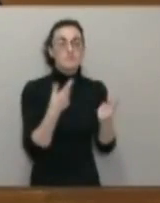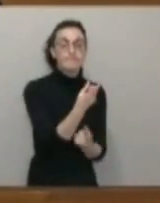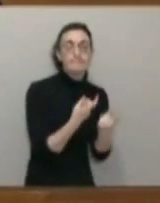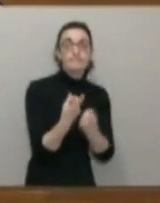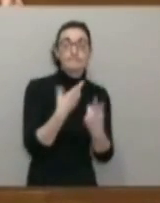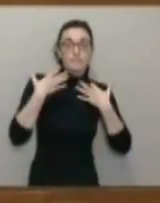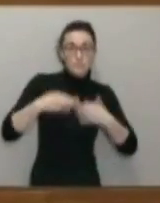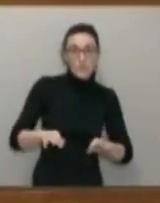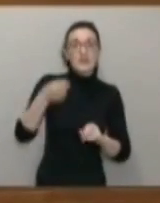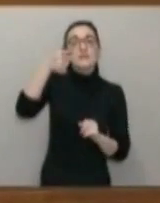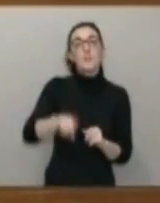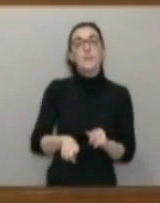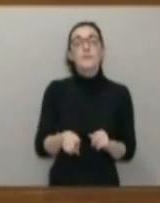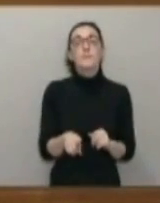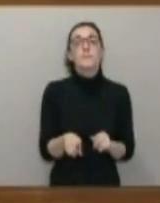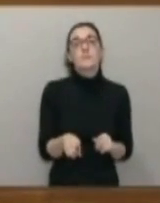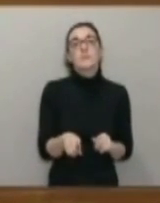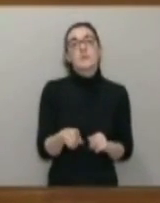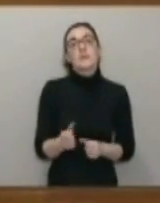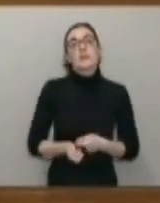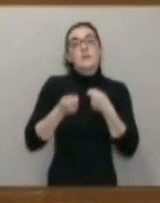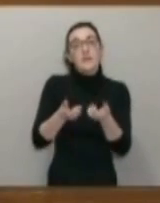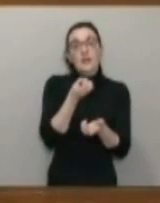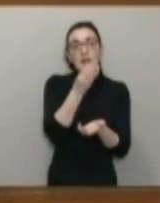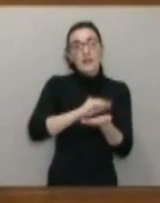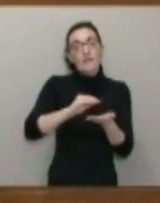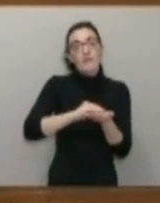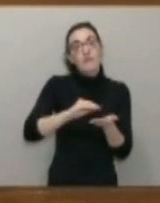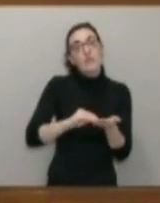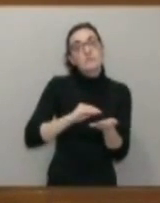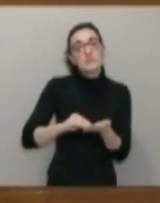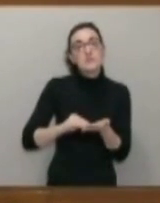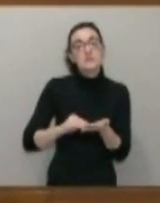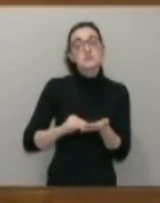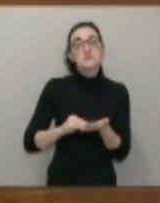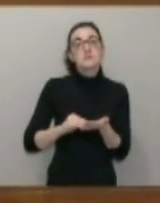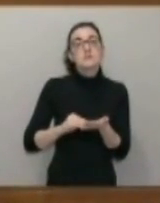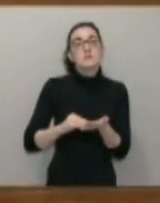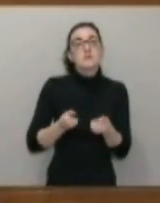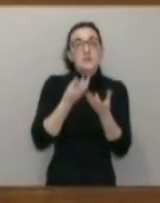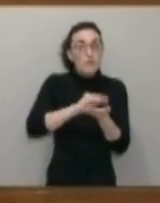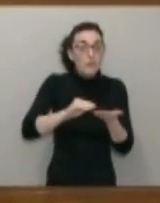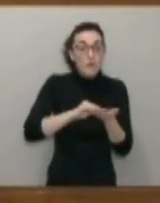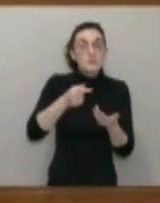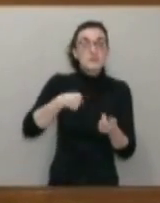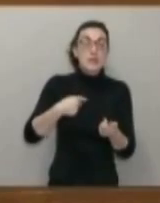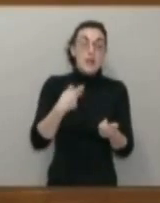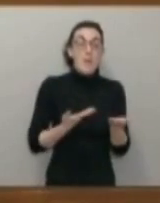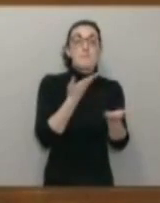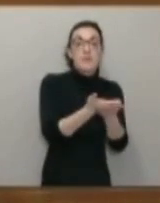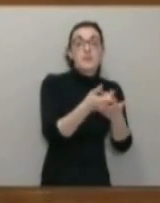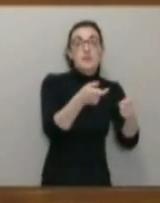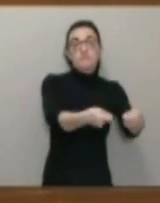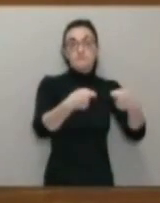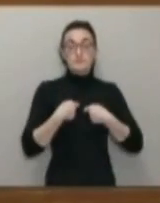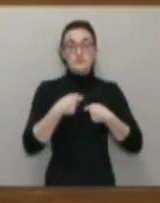y también emitir los informes que les sean requeridos. En